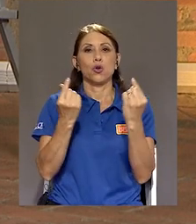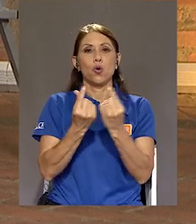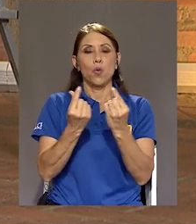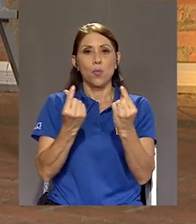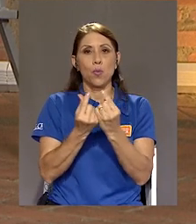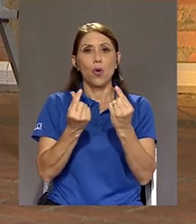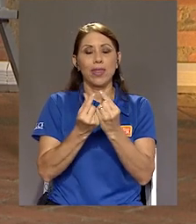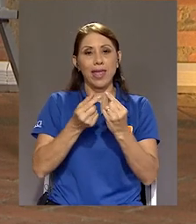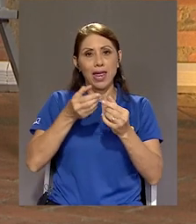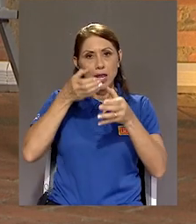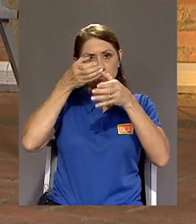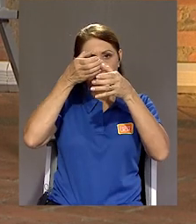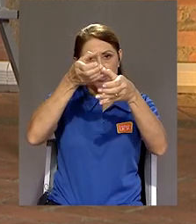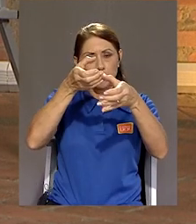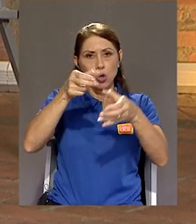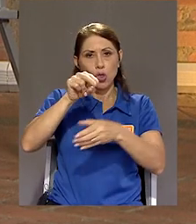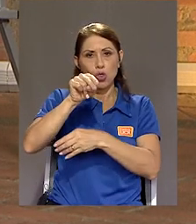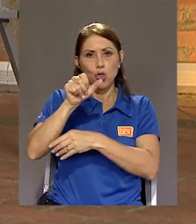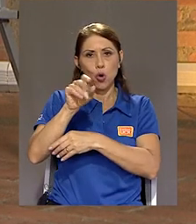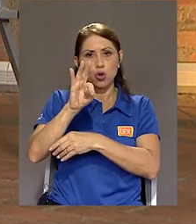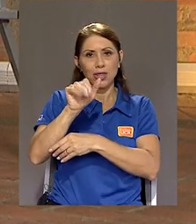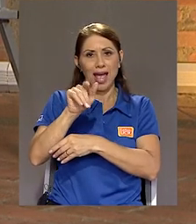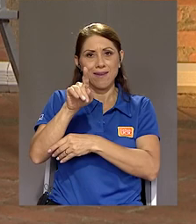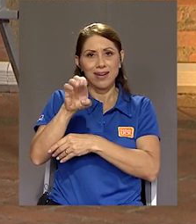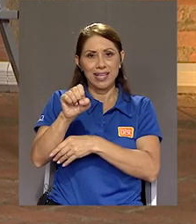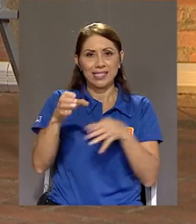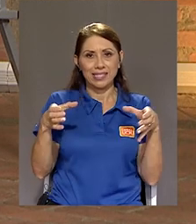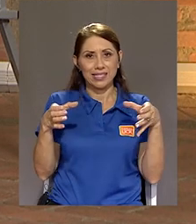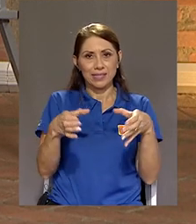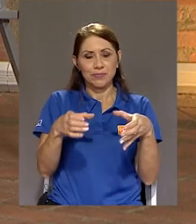de notables que está